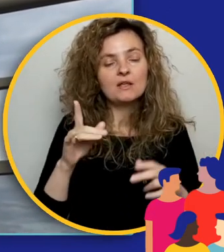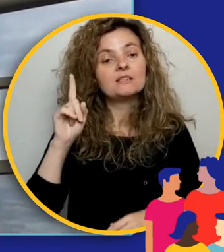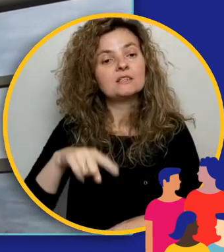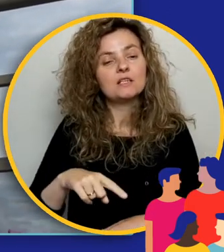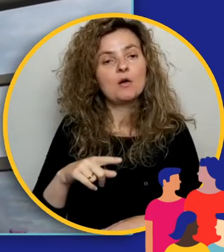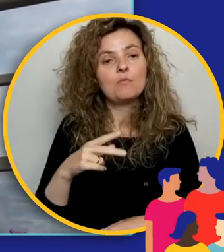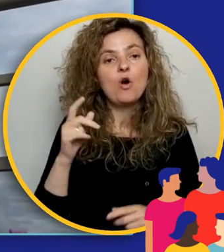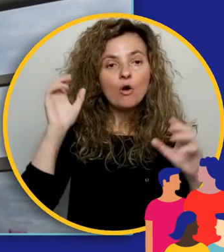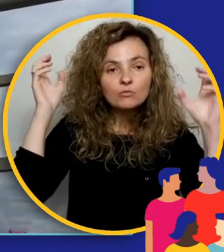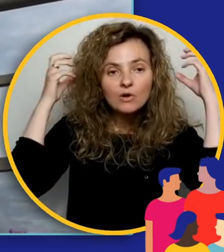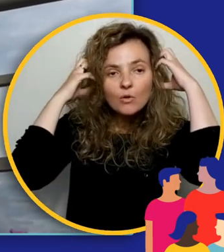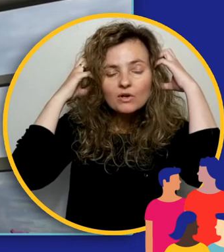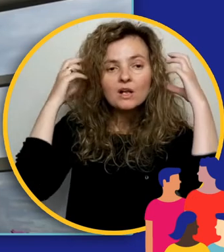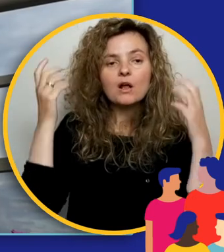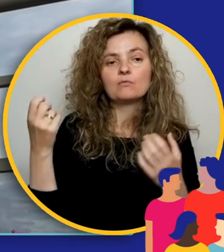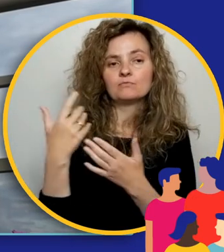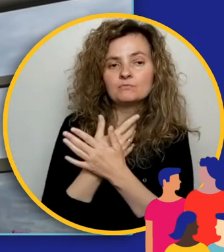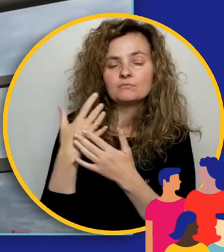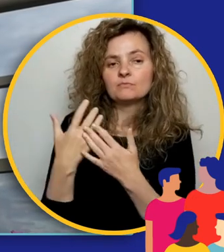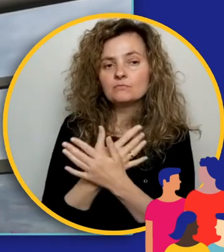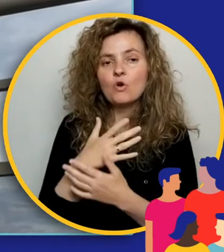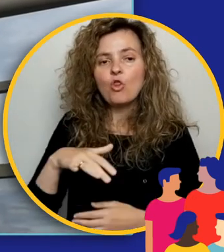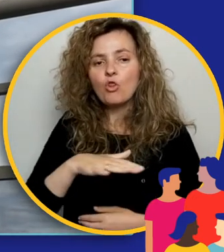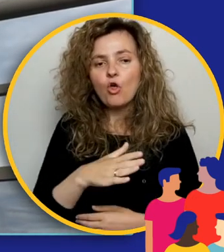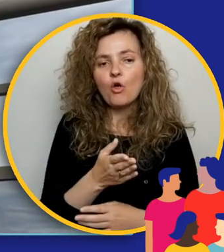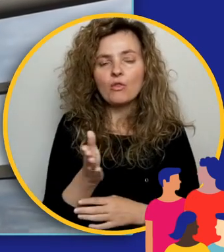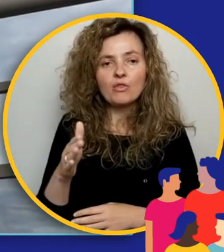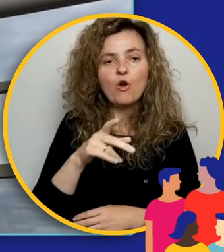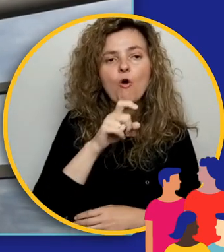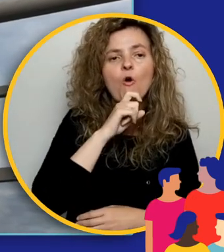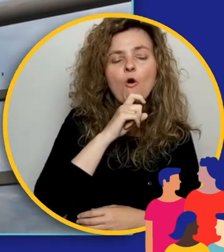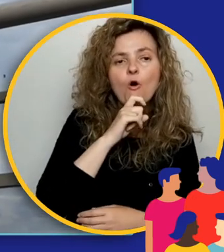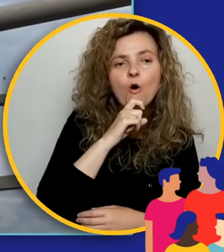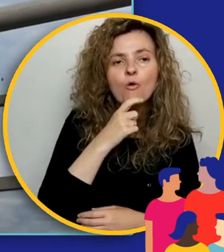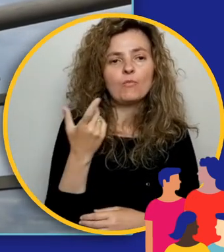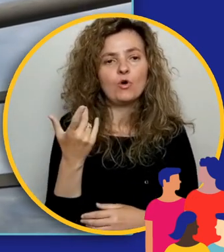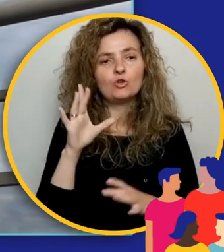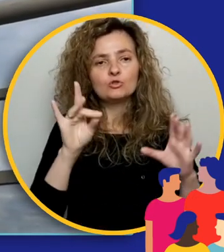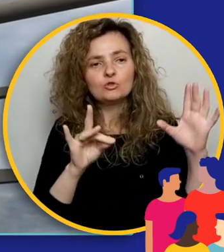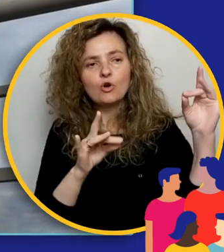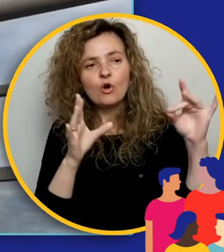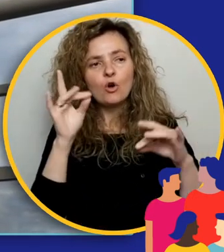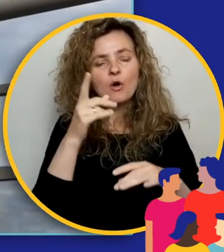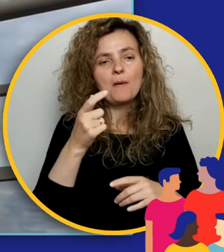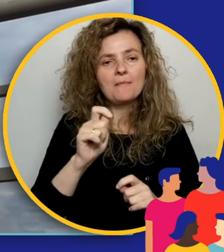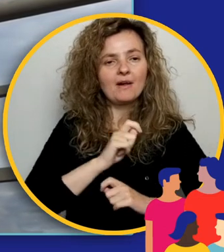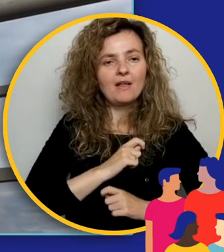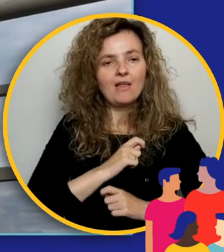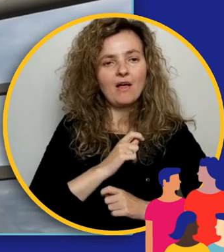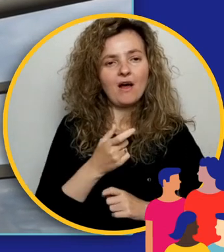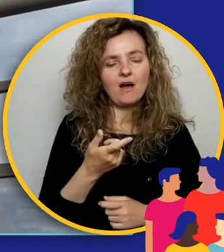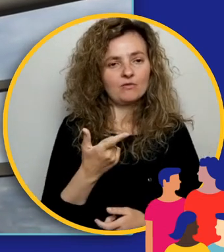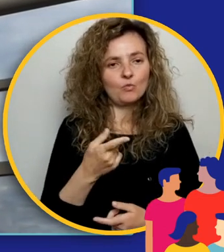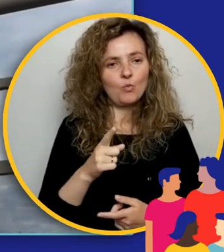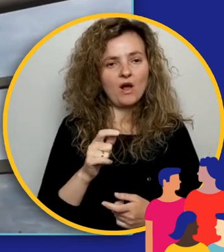teníamos una voz en unos auriculares que no se ha decido por donde podíamos ir como teníamos que ir tocando